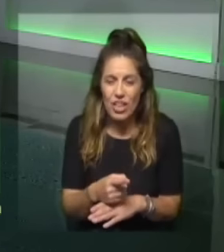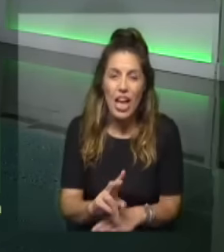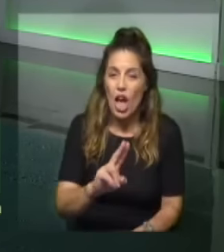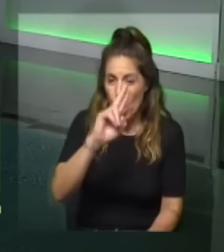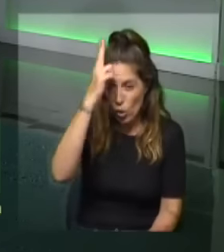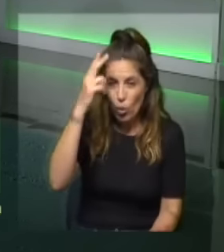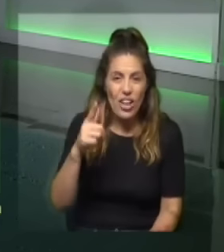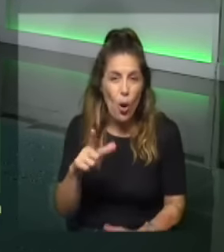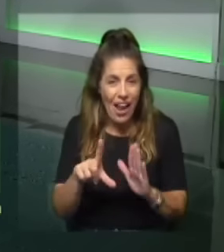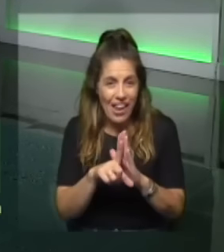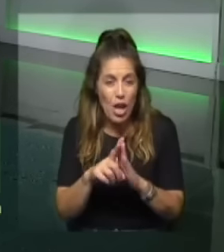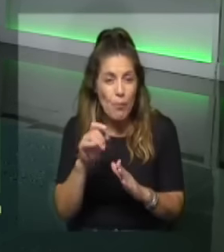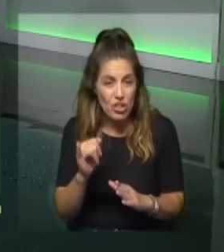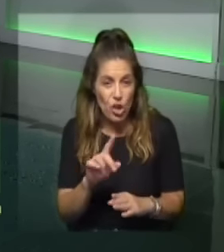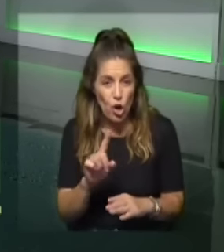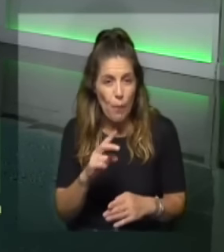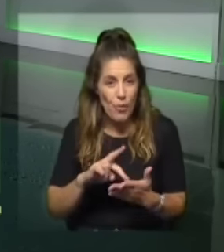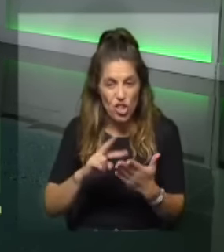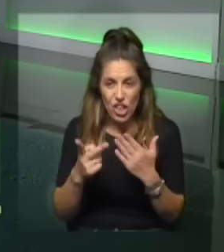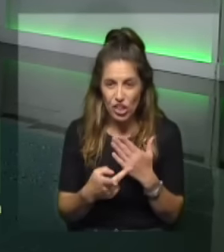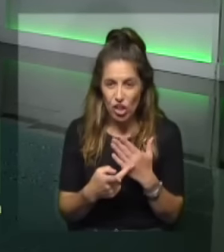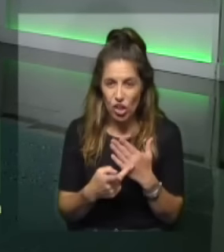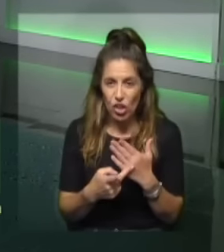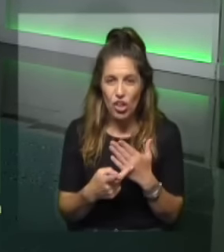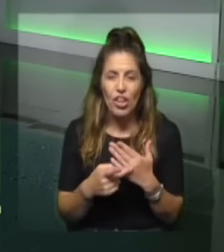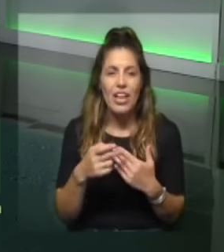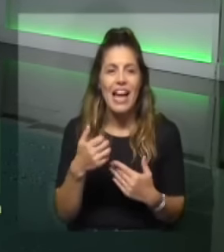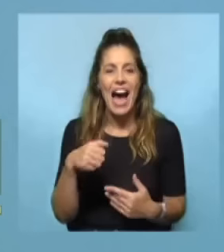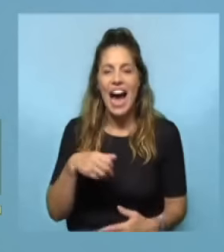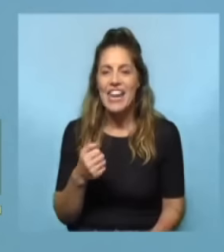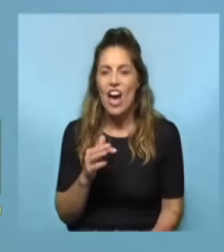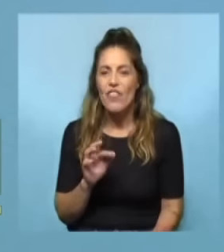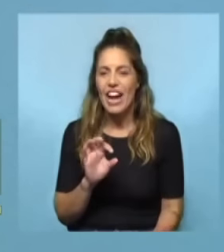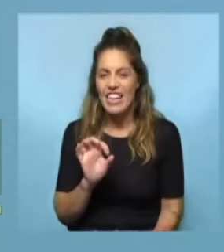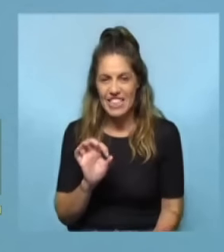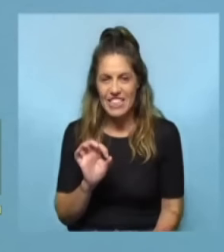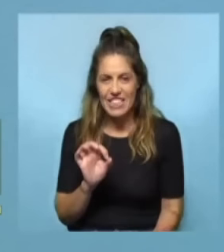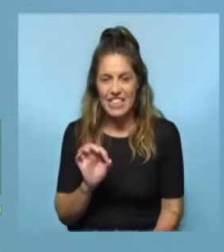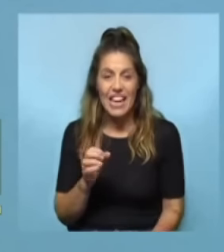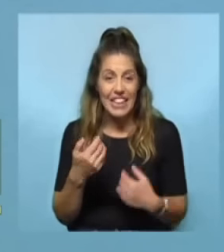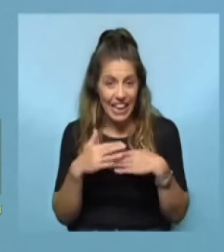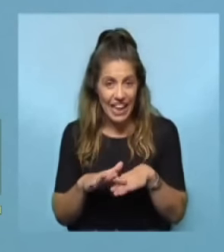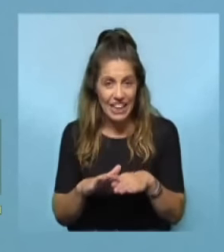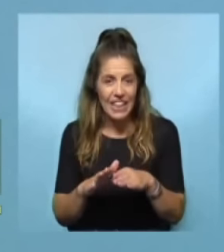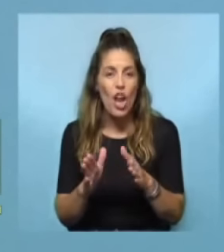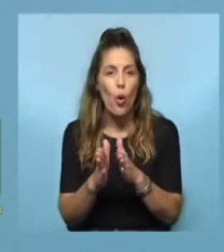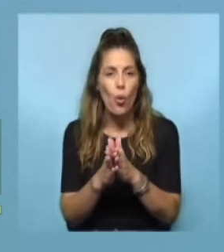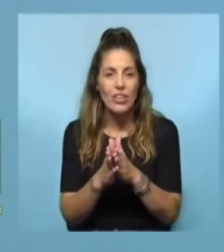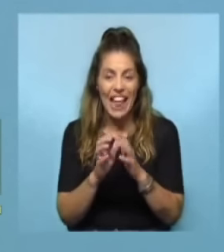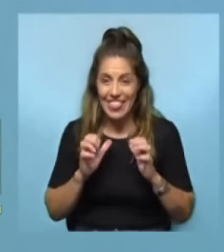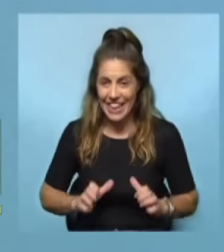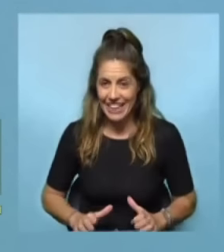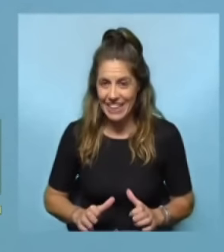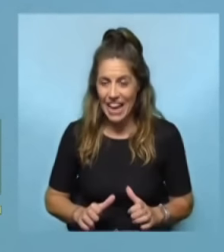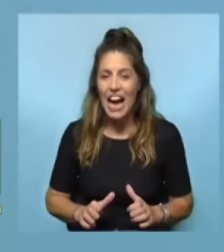no no hay ley pero hay algún proyecto por lo menos bueno Ana Ferraris integrante de la jutep tuvo un borrador